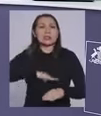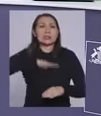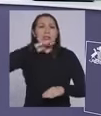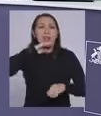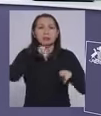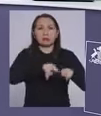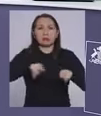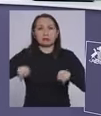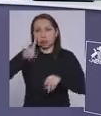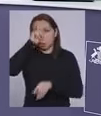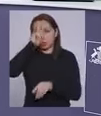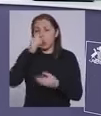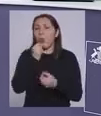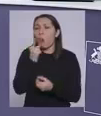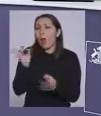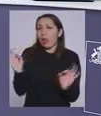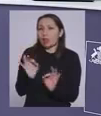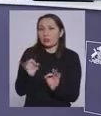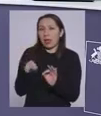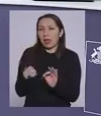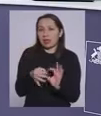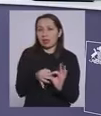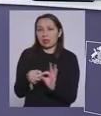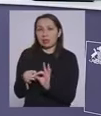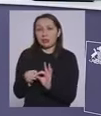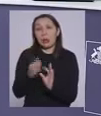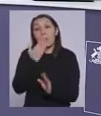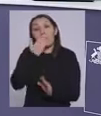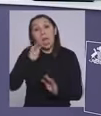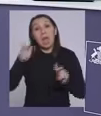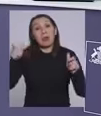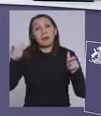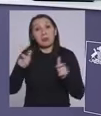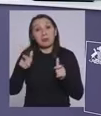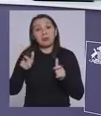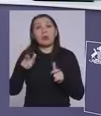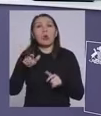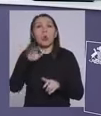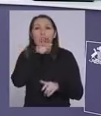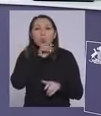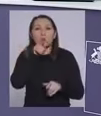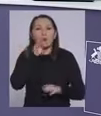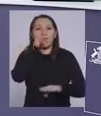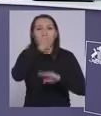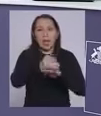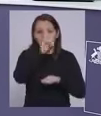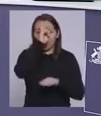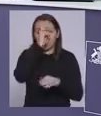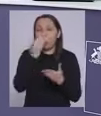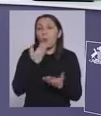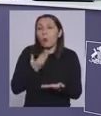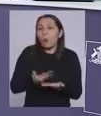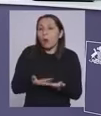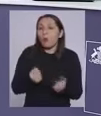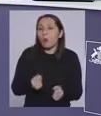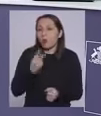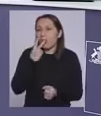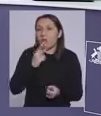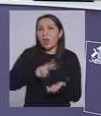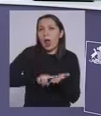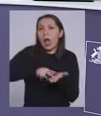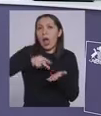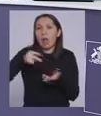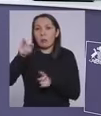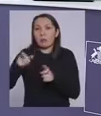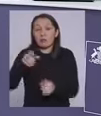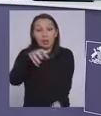deben ustedes la explicación de esta mejoría que hablan de la ocupación en la red asistencial y cuánto podríamos ver quizás un traslado de